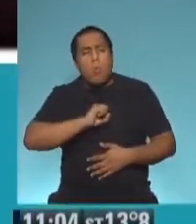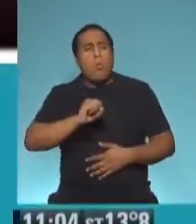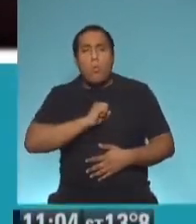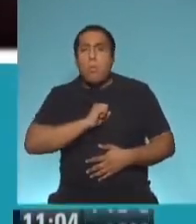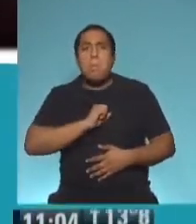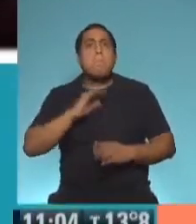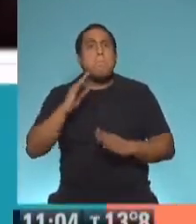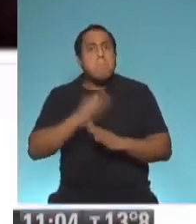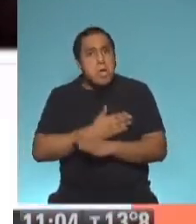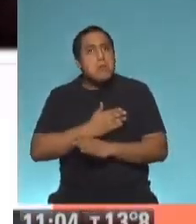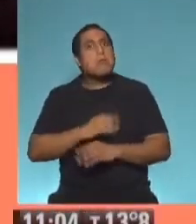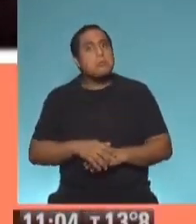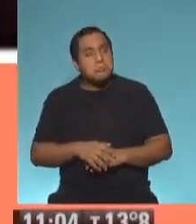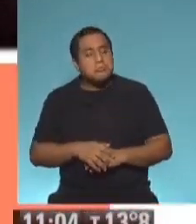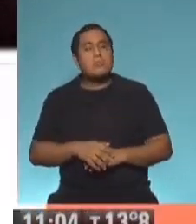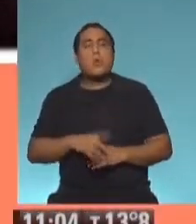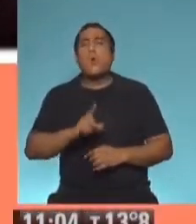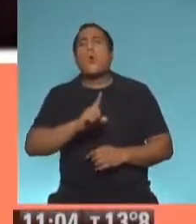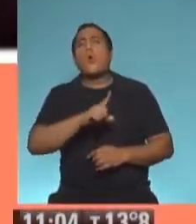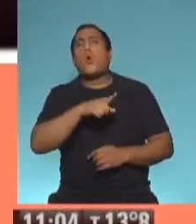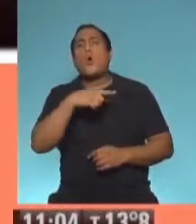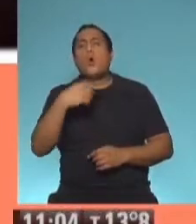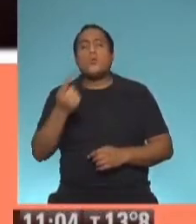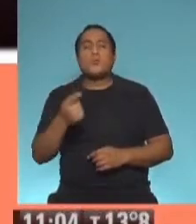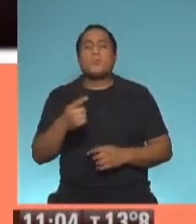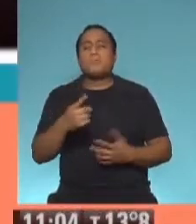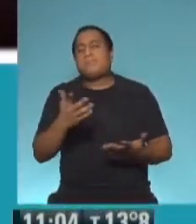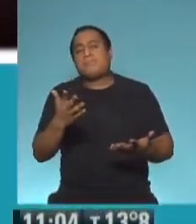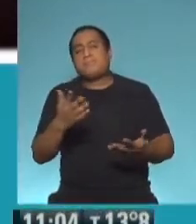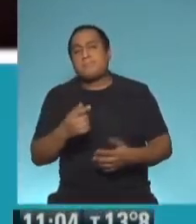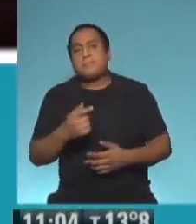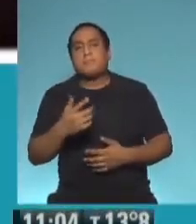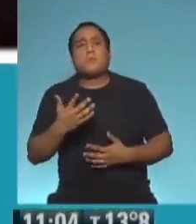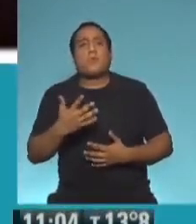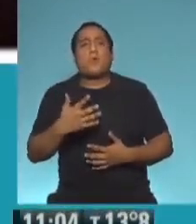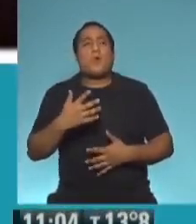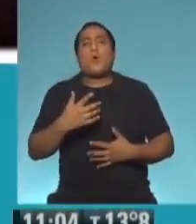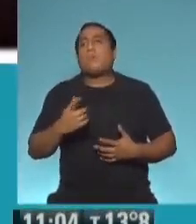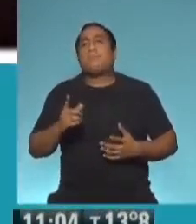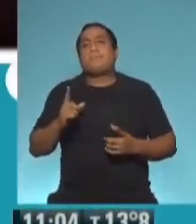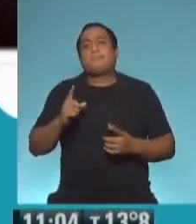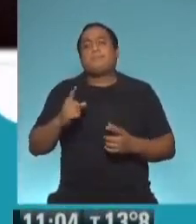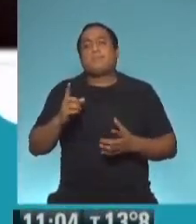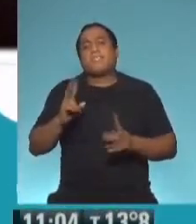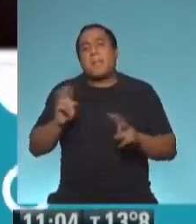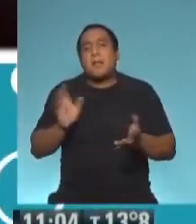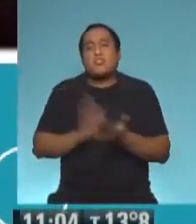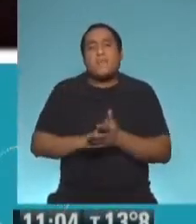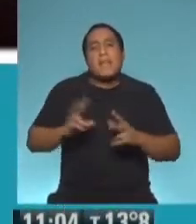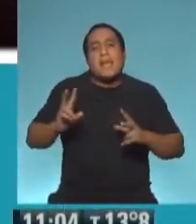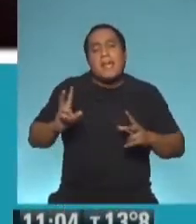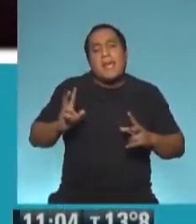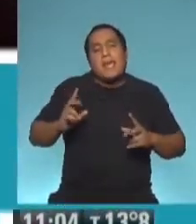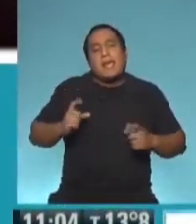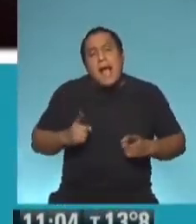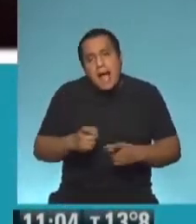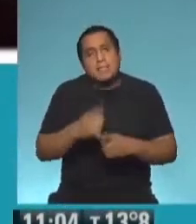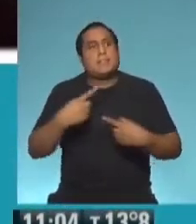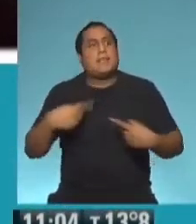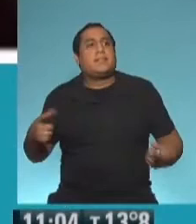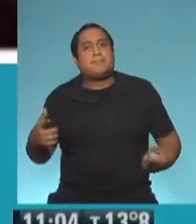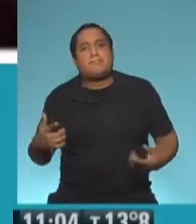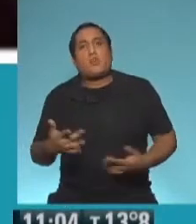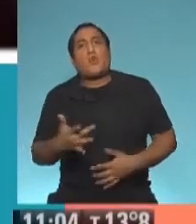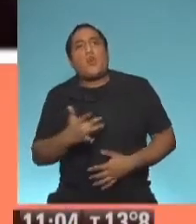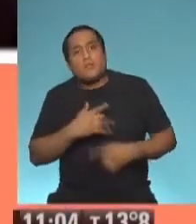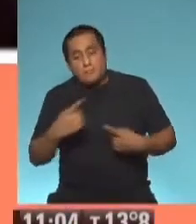que la tienen. Para el otro tipo de daños, digamos, para el cardiovascular o oncológico, ya al año, el primer año después de